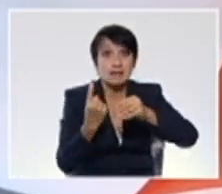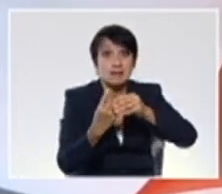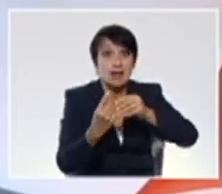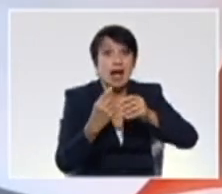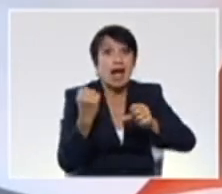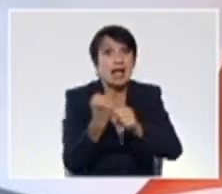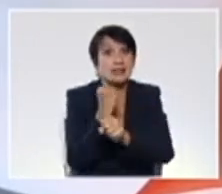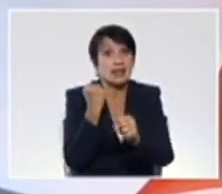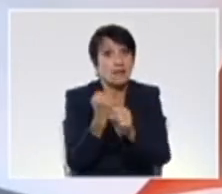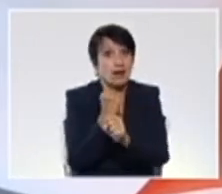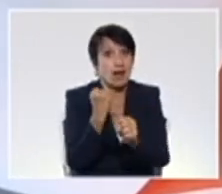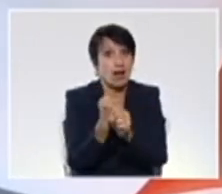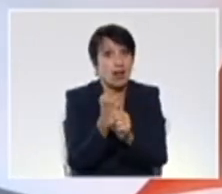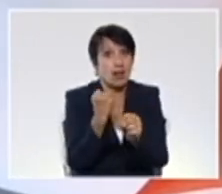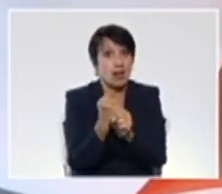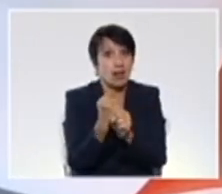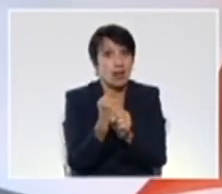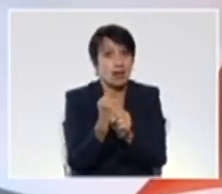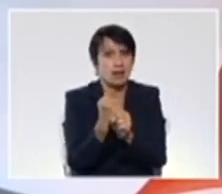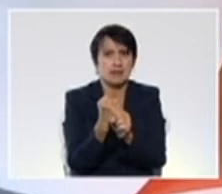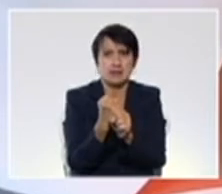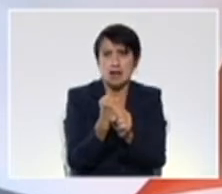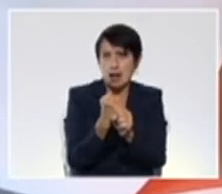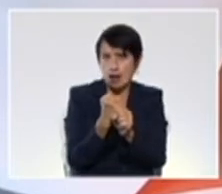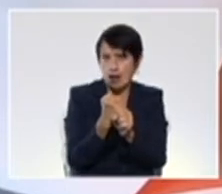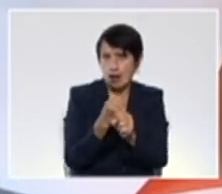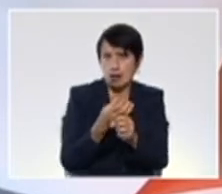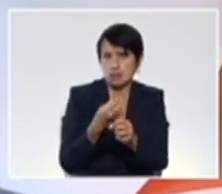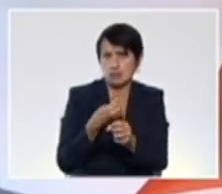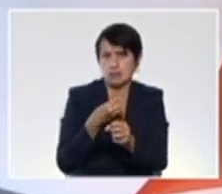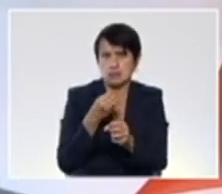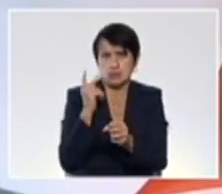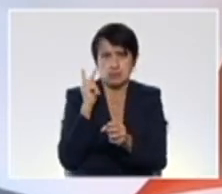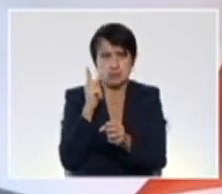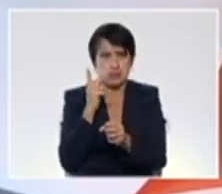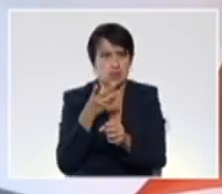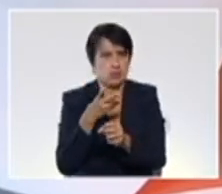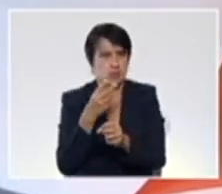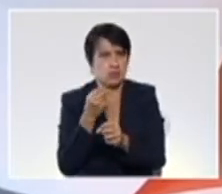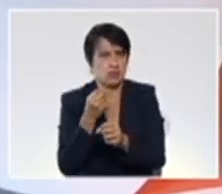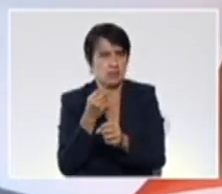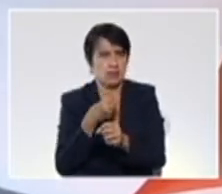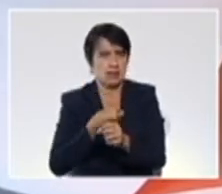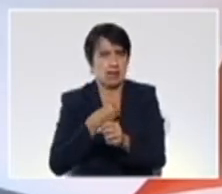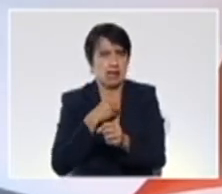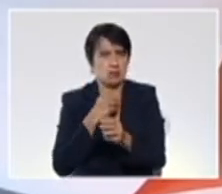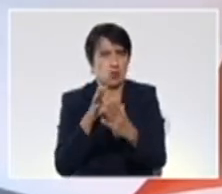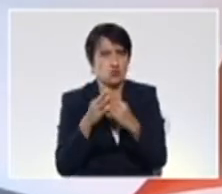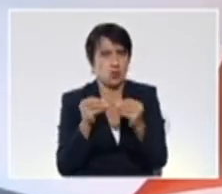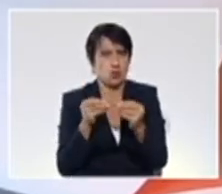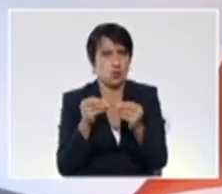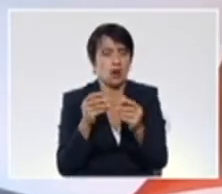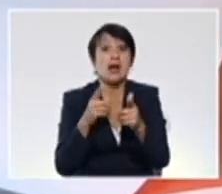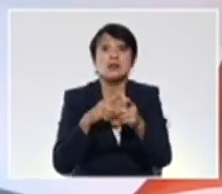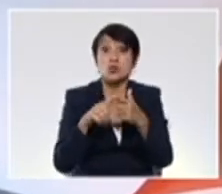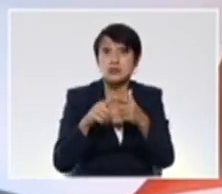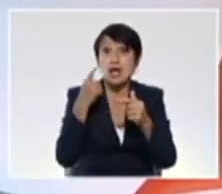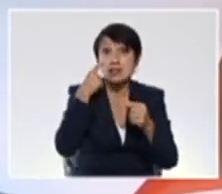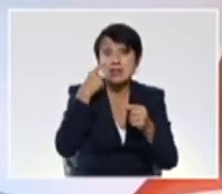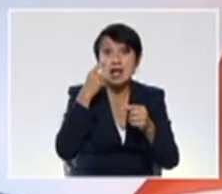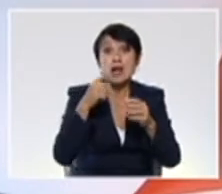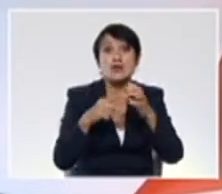al trabajar. Reinaldo, lo que me estás diciendo me está enredando. Vamos a verlo entonces en vivo. Aquí tengo una